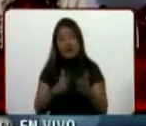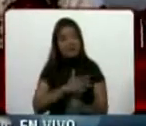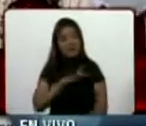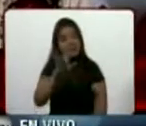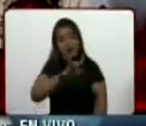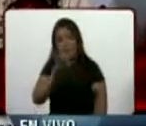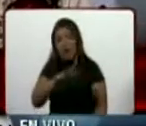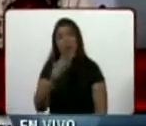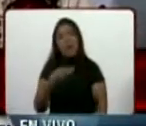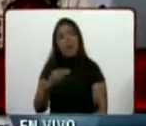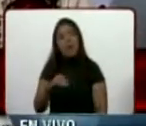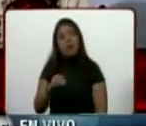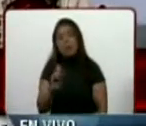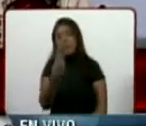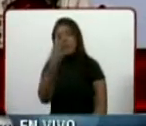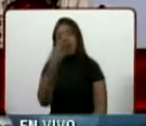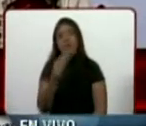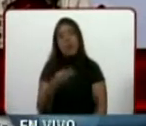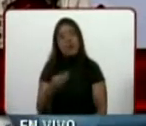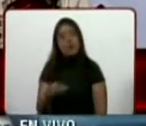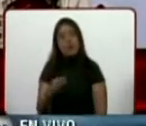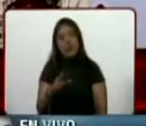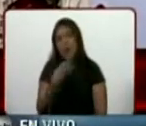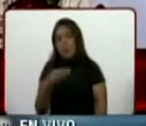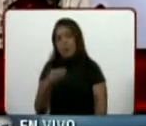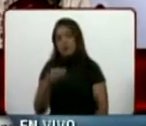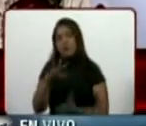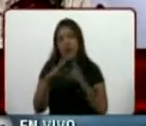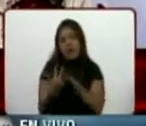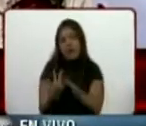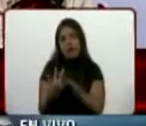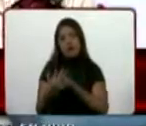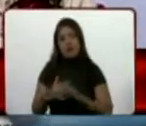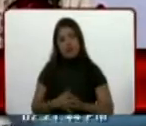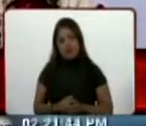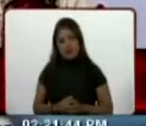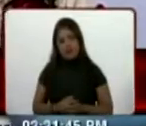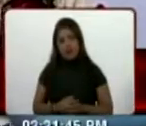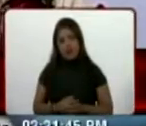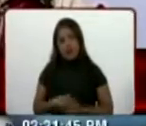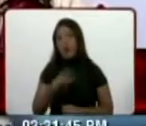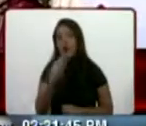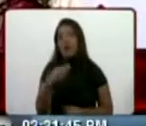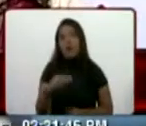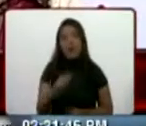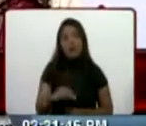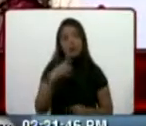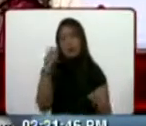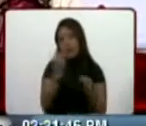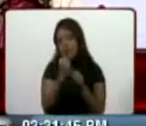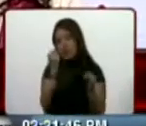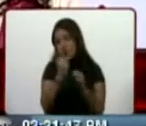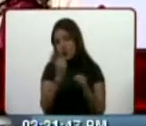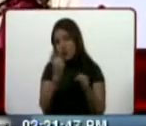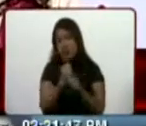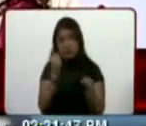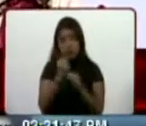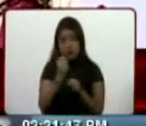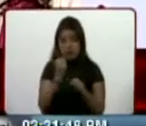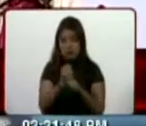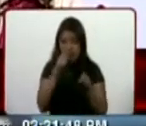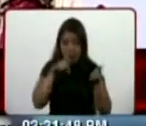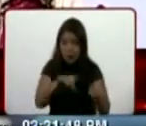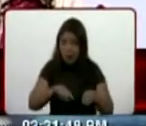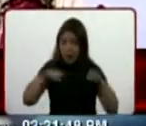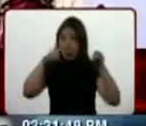a la juventud en primer lugar, a la juventud de los barrios, a la juventud obrera, trabajadora, campesina, a